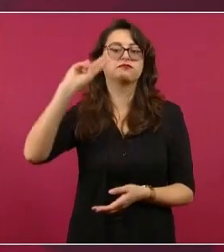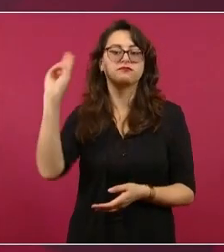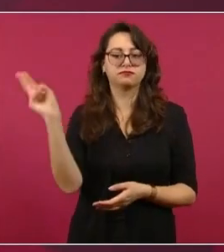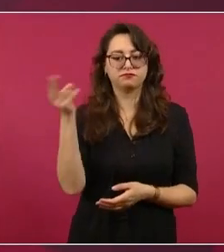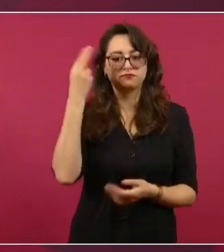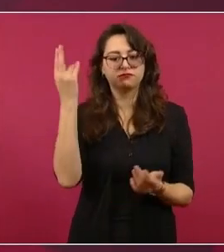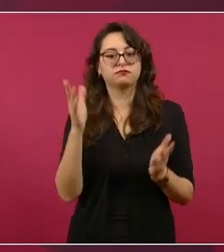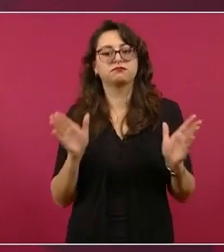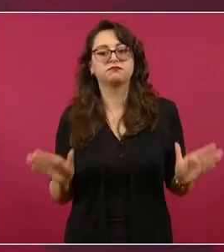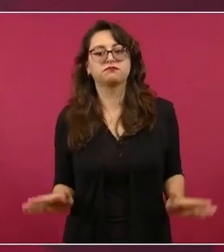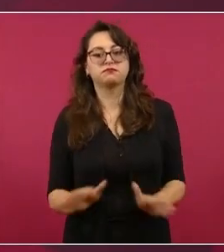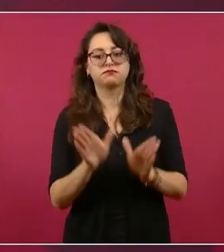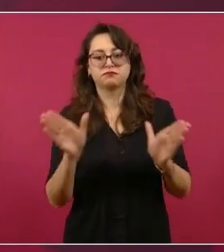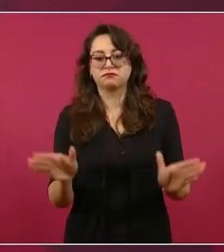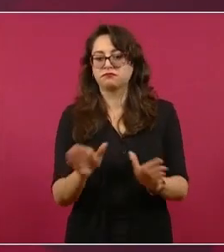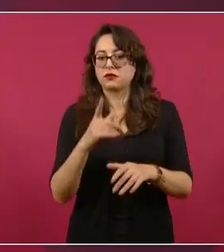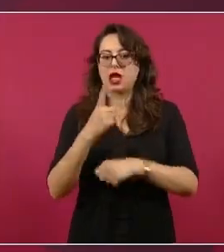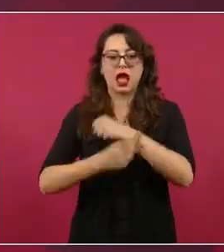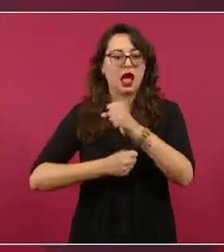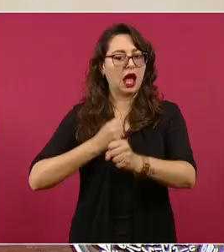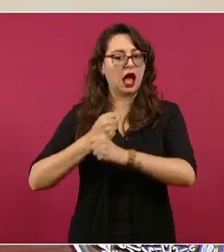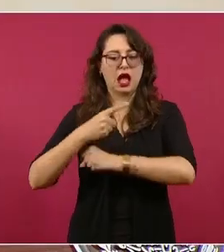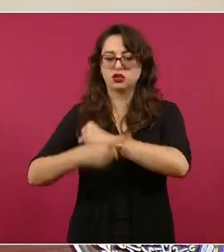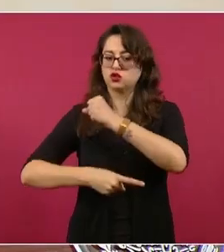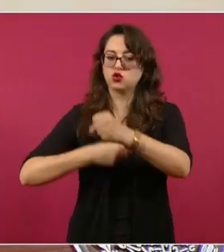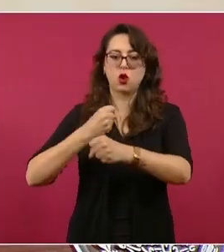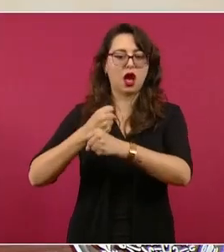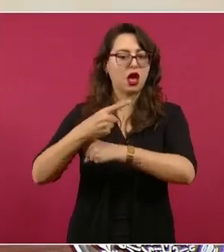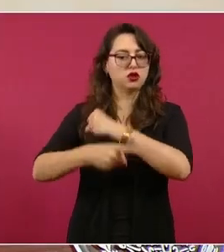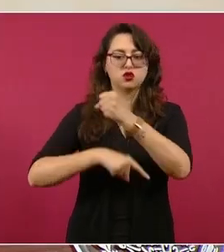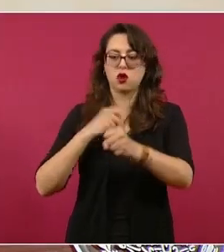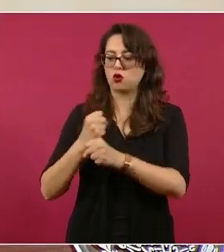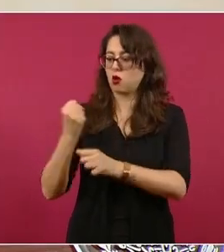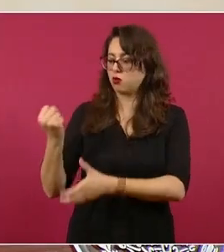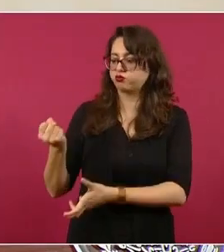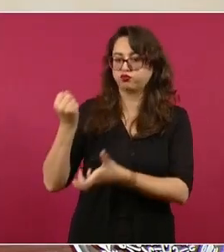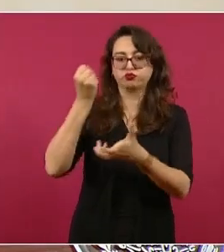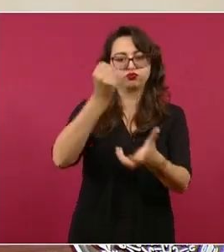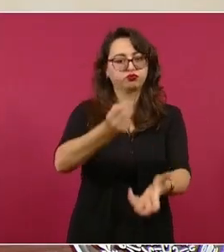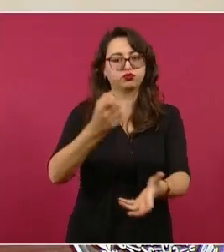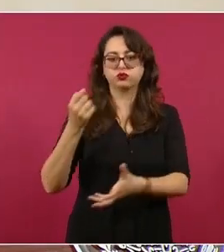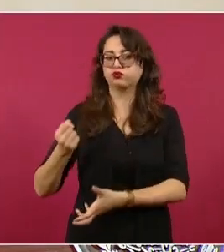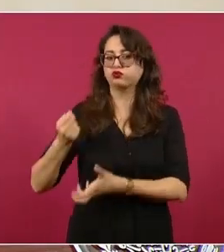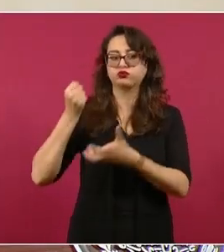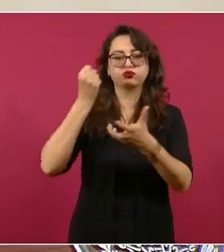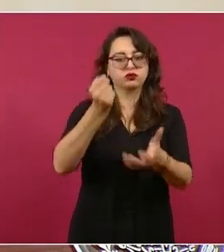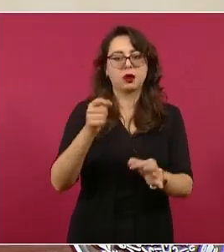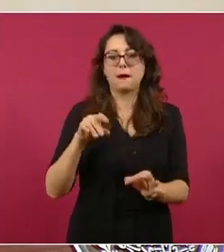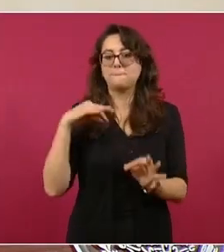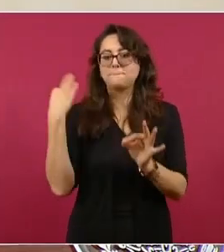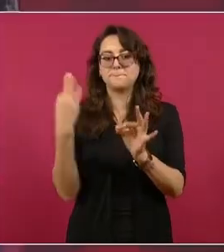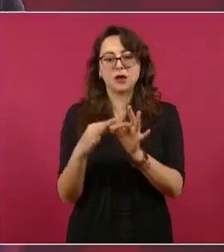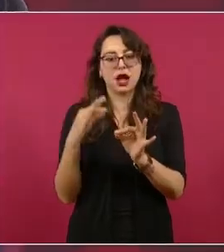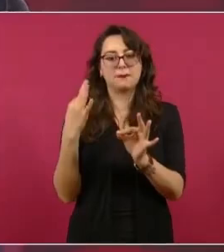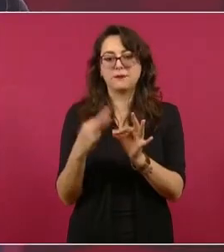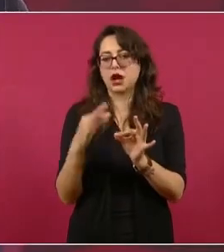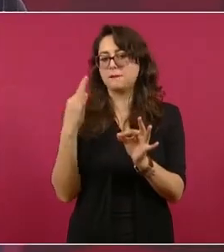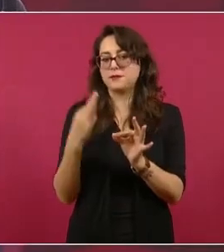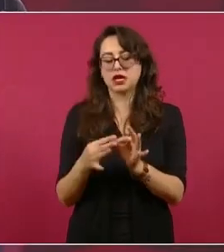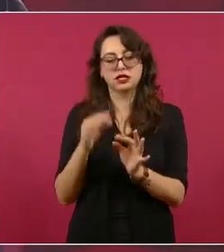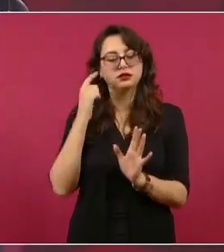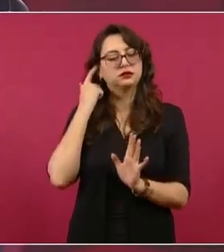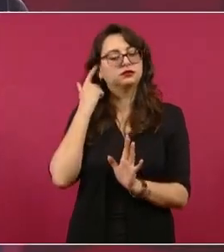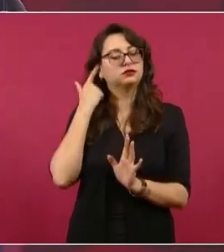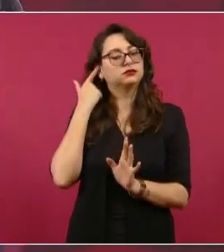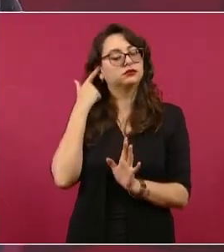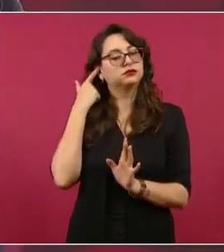han recibido su presupuesto en tiempo, en forma, y siempre